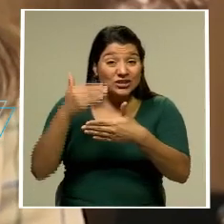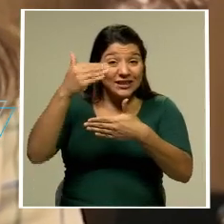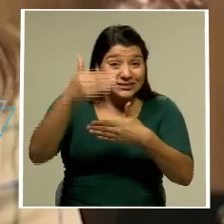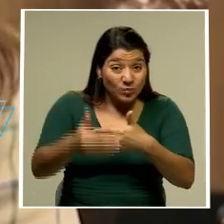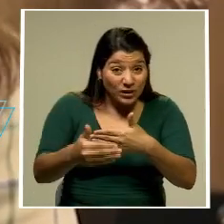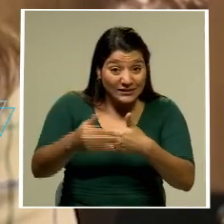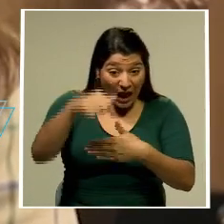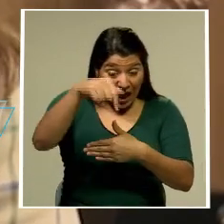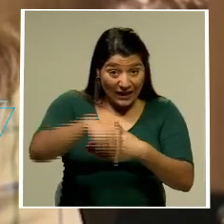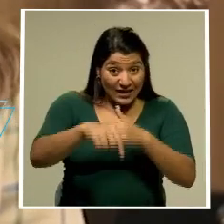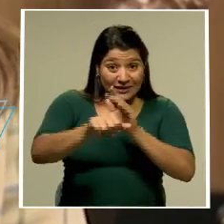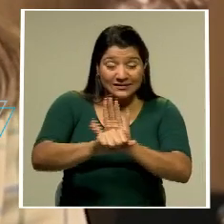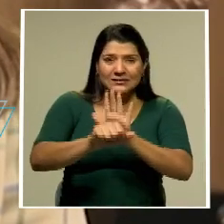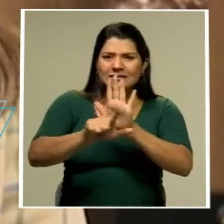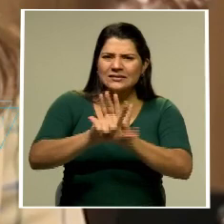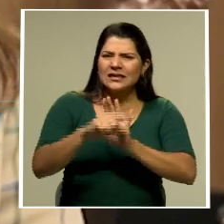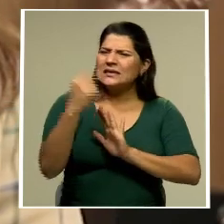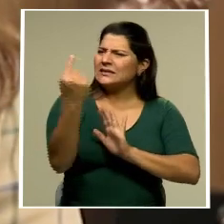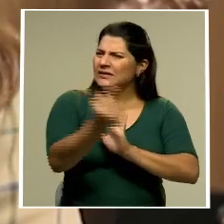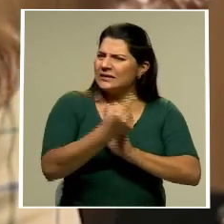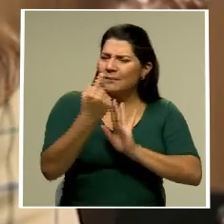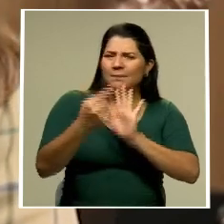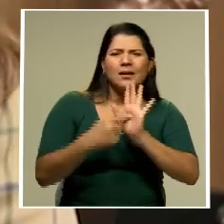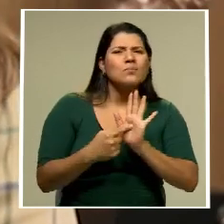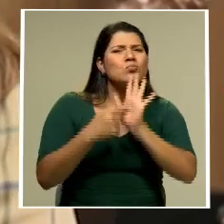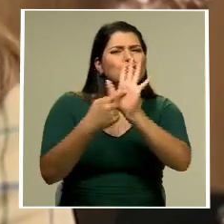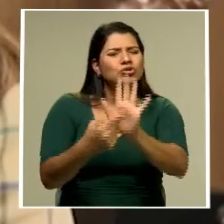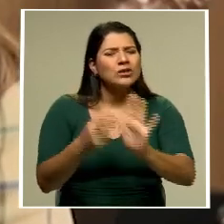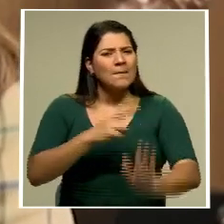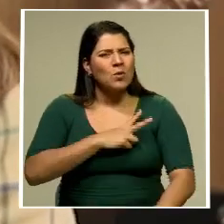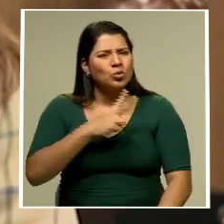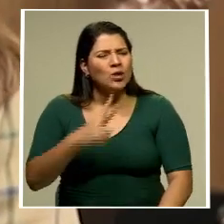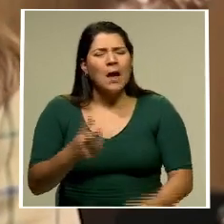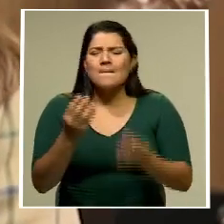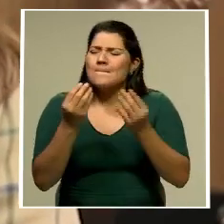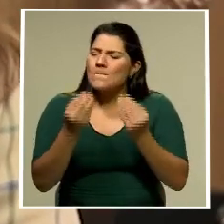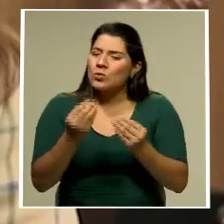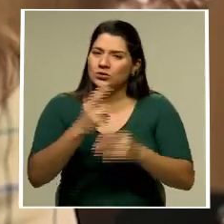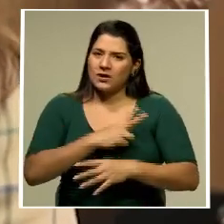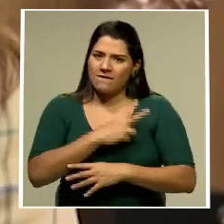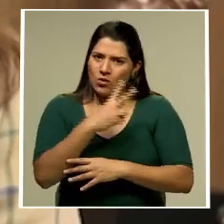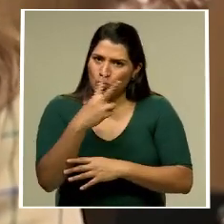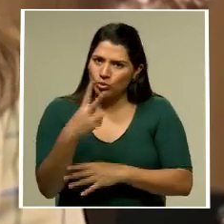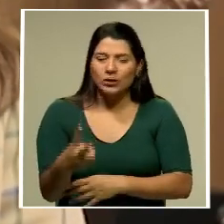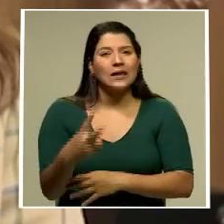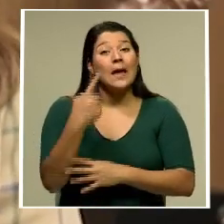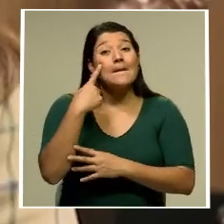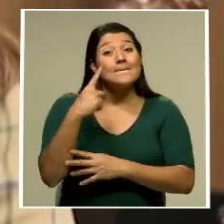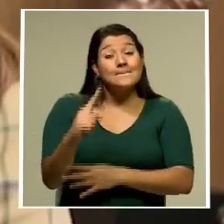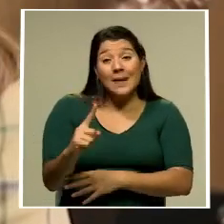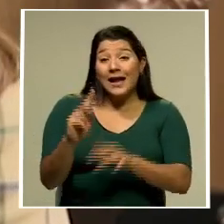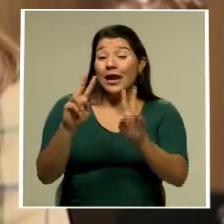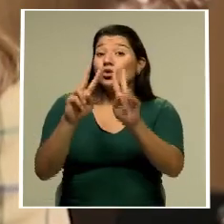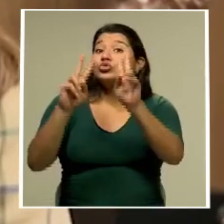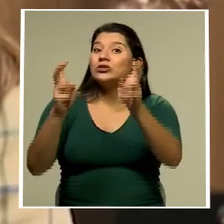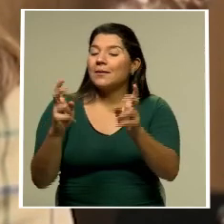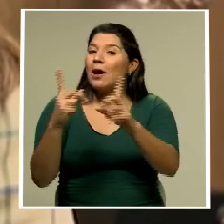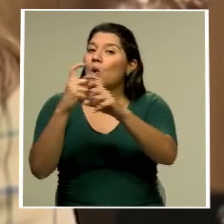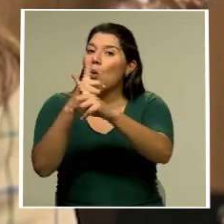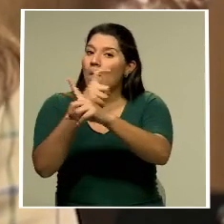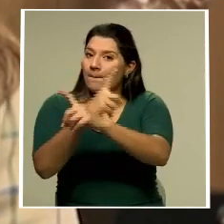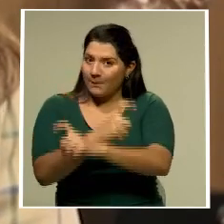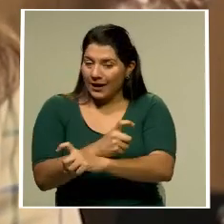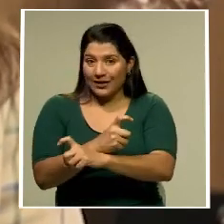Legislativa no ha dejado de mostrar voluntad, muchísima voluntad, en muchos de los temas complejos que se